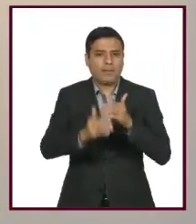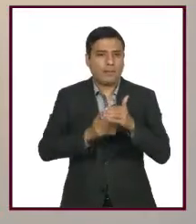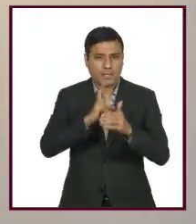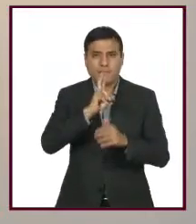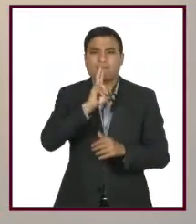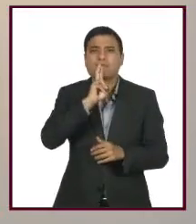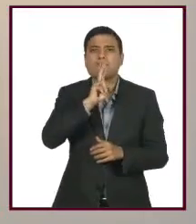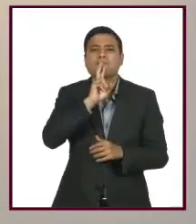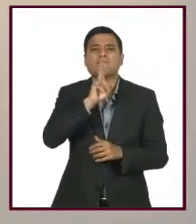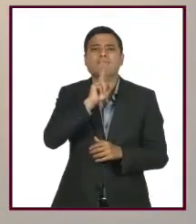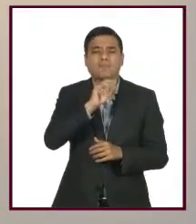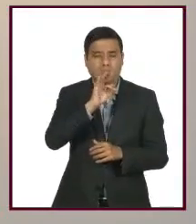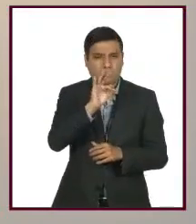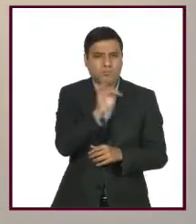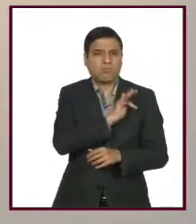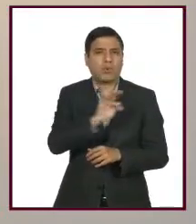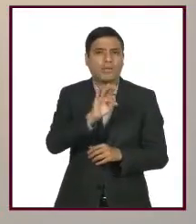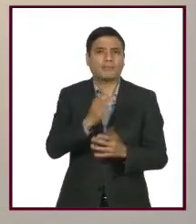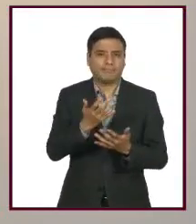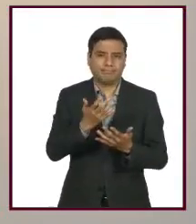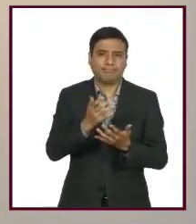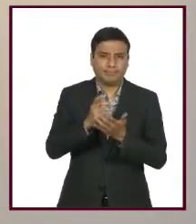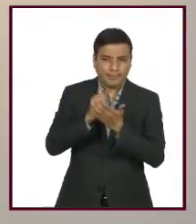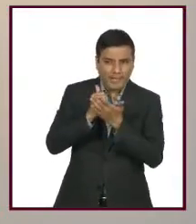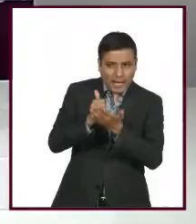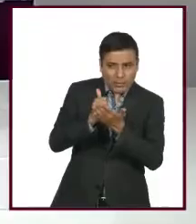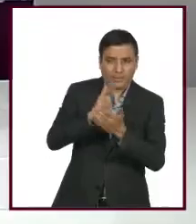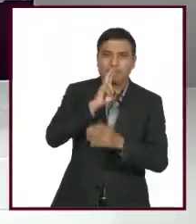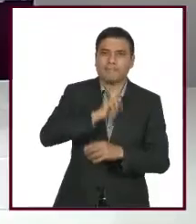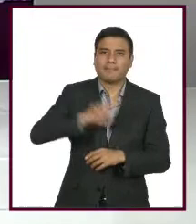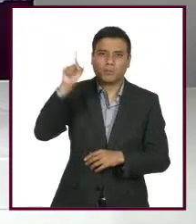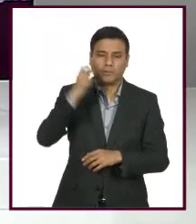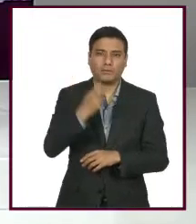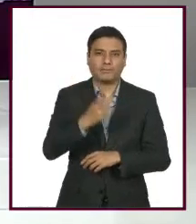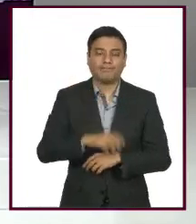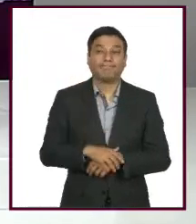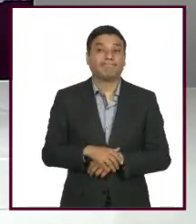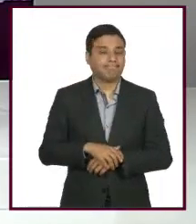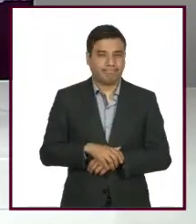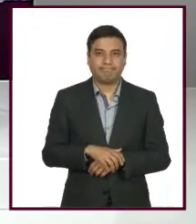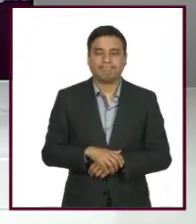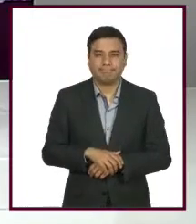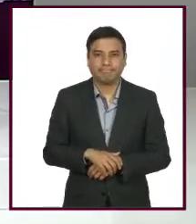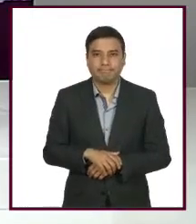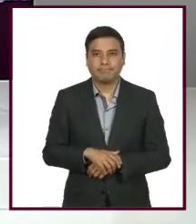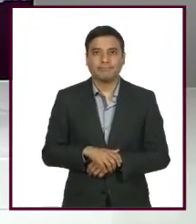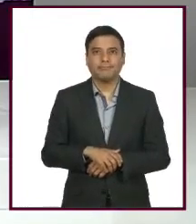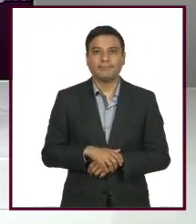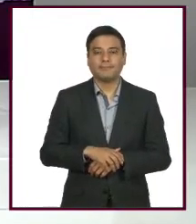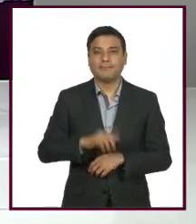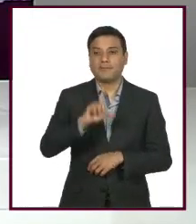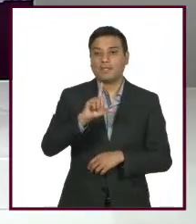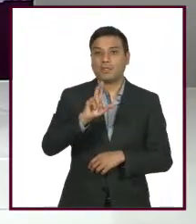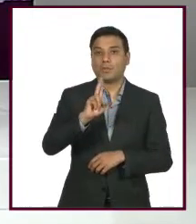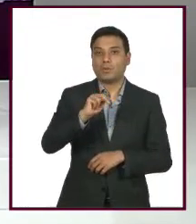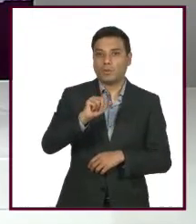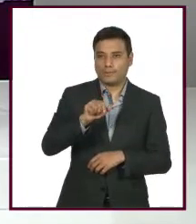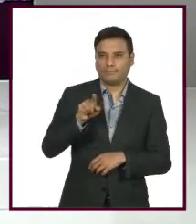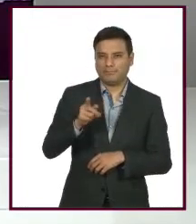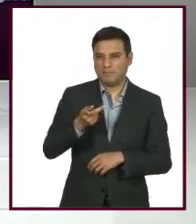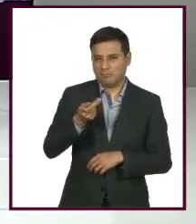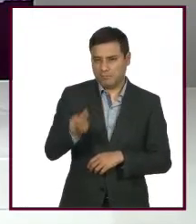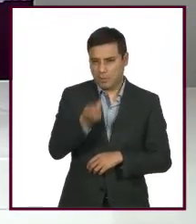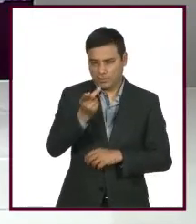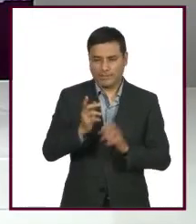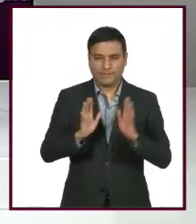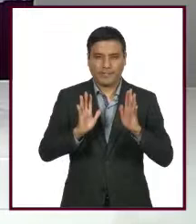intervenciones familiares y que el tratamiento sea más efectivo. Sí, por supuesto. Luna de octubre, bueno, ya su pregunta,